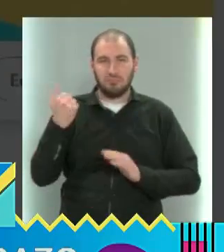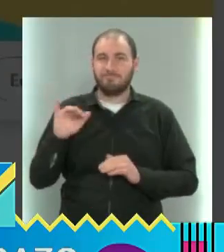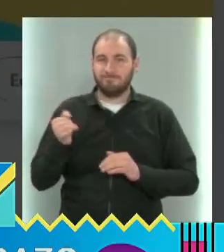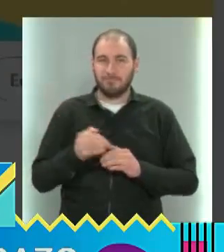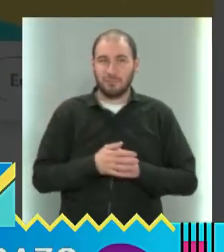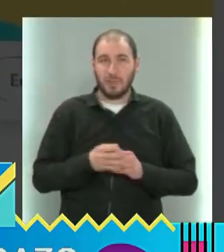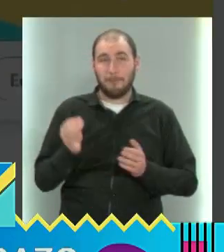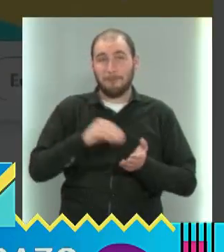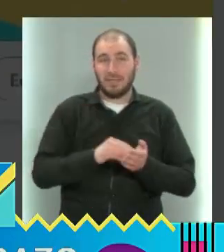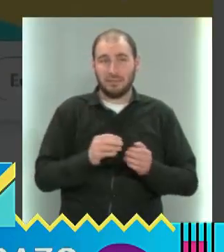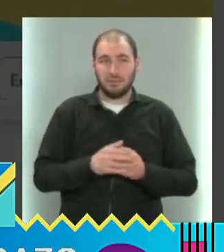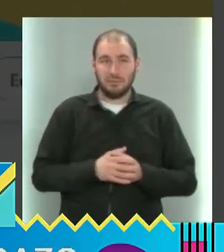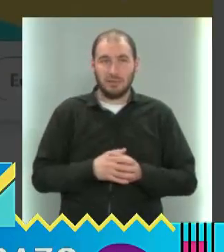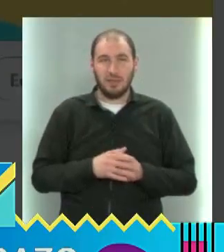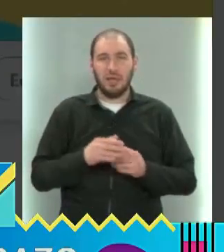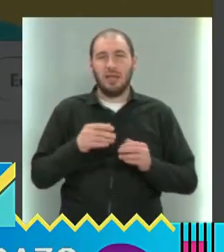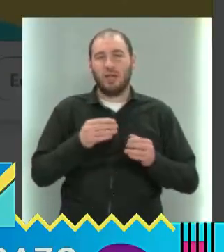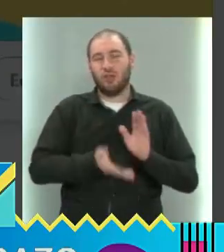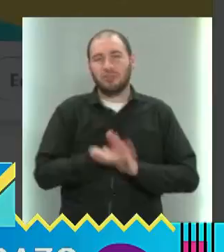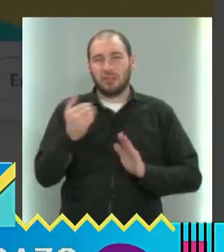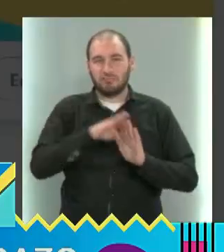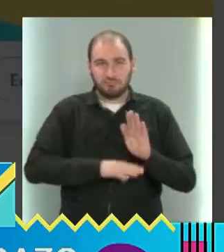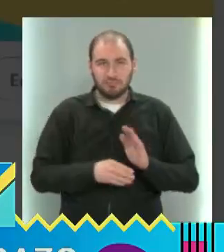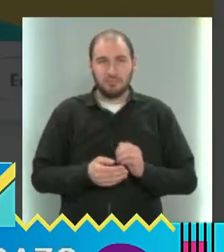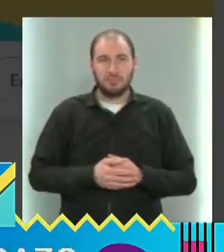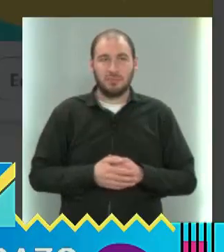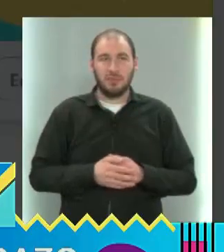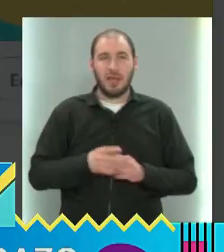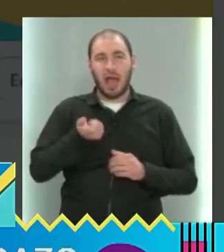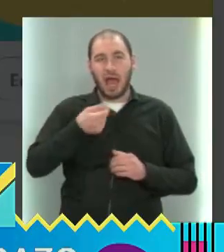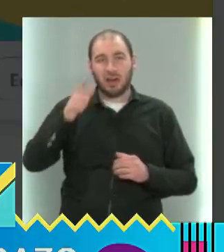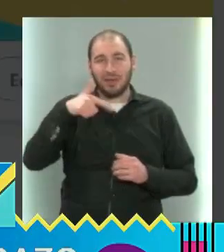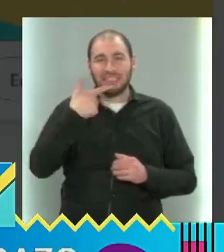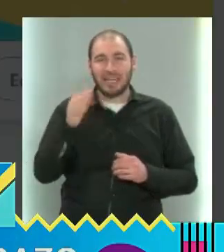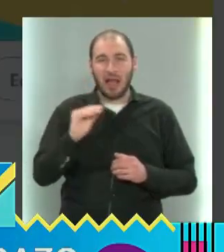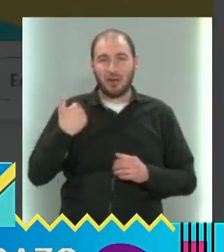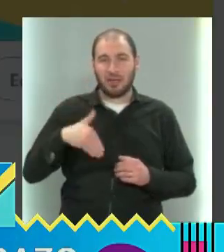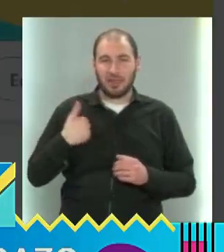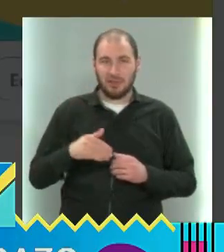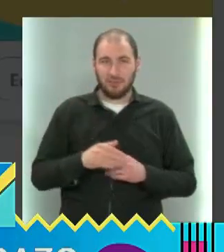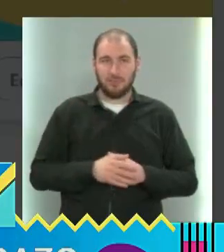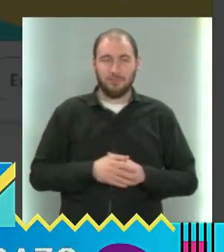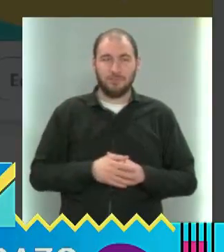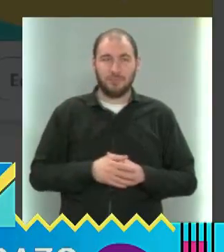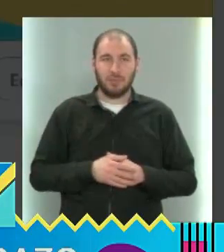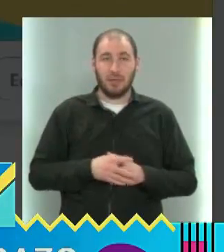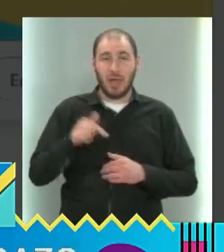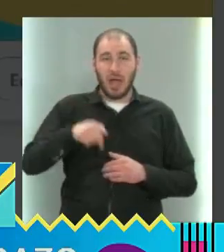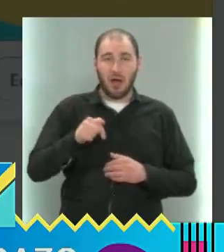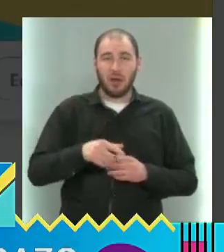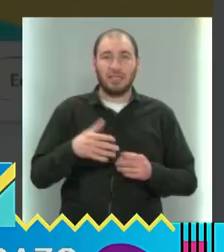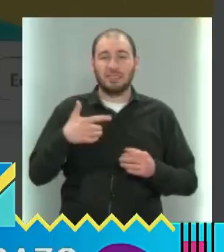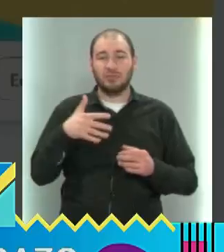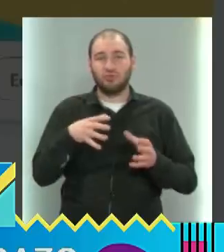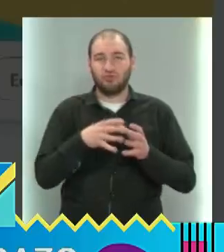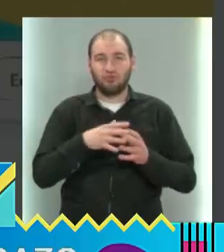digo, para completar ahí, que rompan el status quo. Y entonces ha robado el Senado argentino allí. Bueno, en este momento todas las